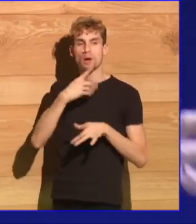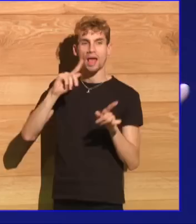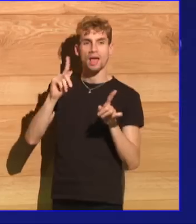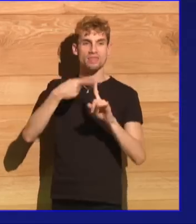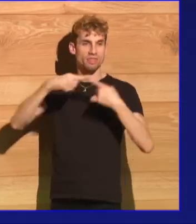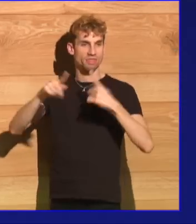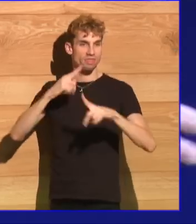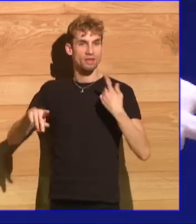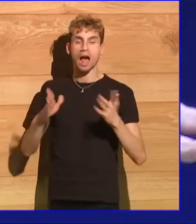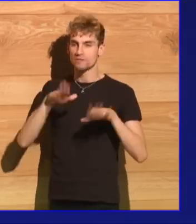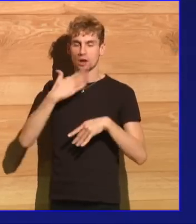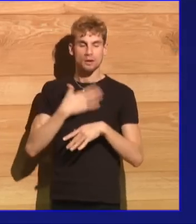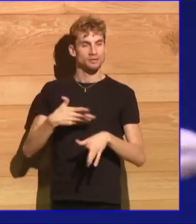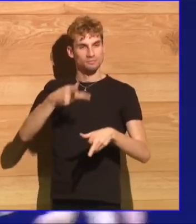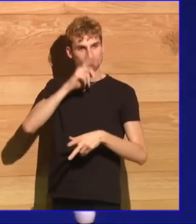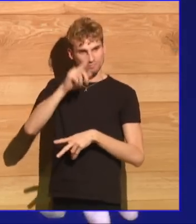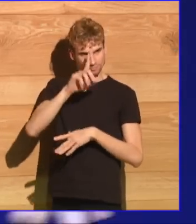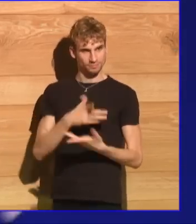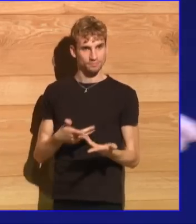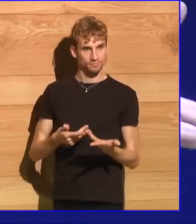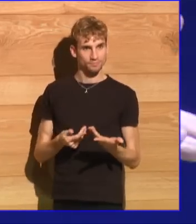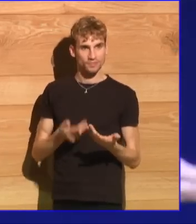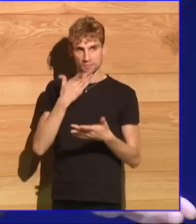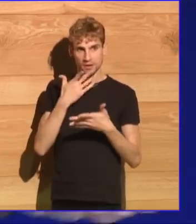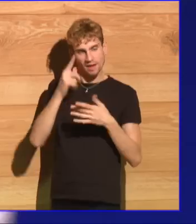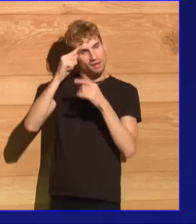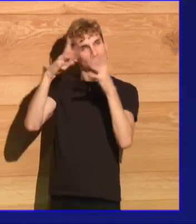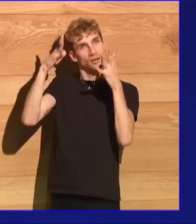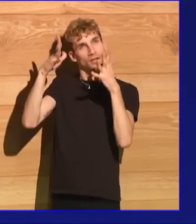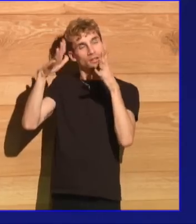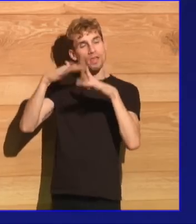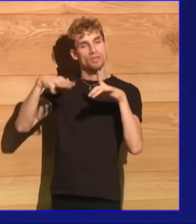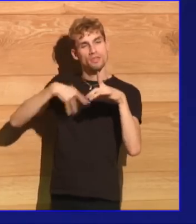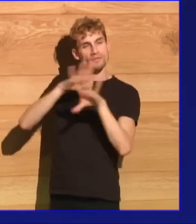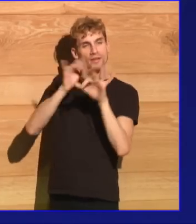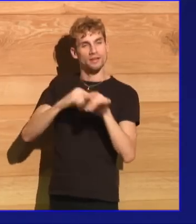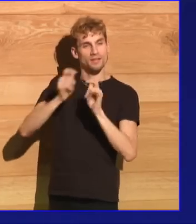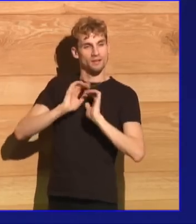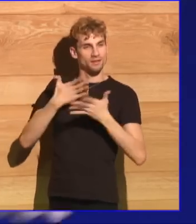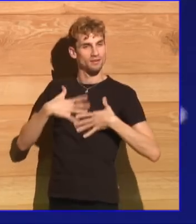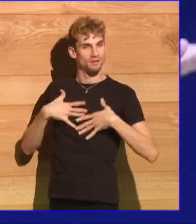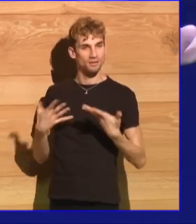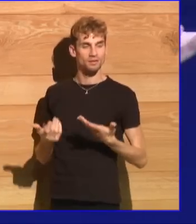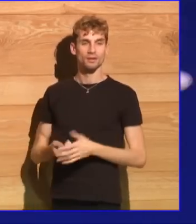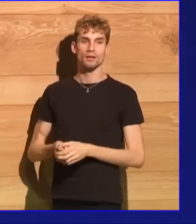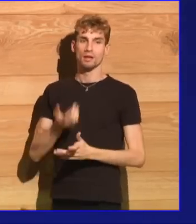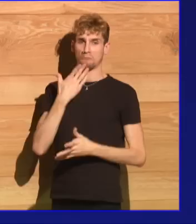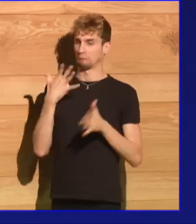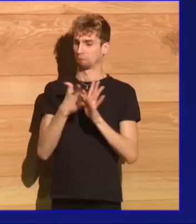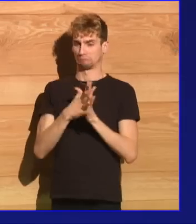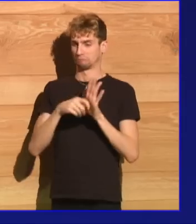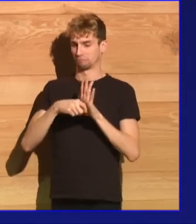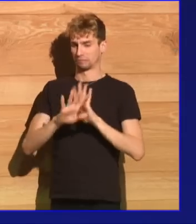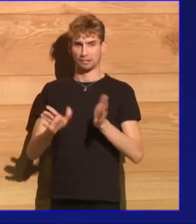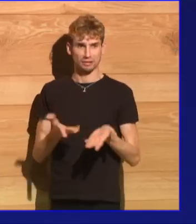esta película, me recuerda mucho a eso. Me lleva a un sitio feliz esa película, ver esa película sin mucha explicación y sin